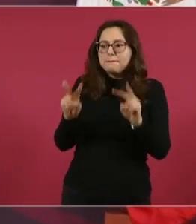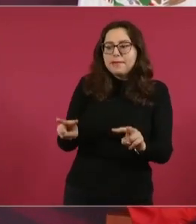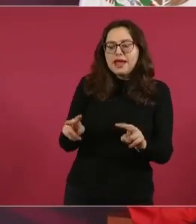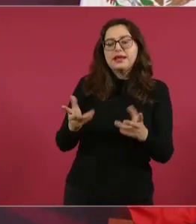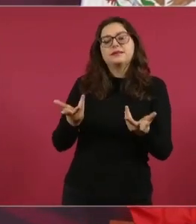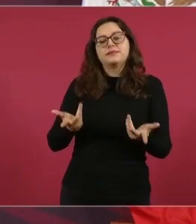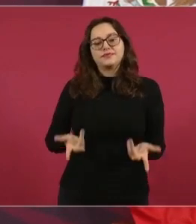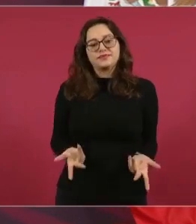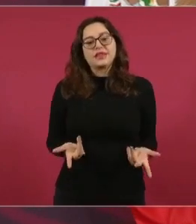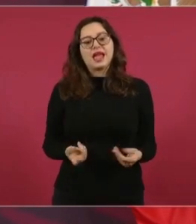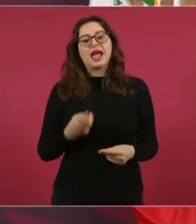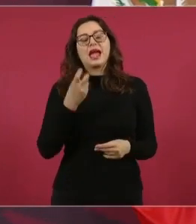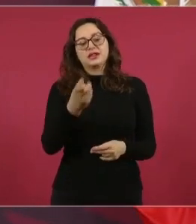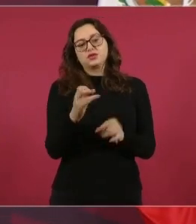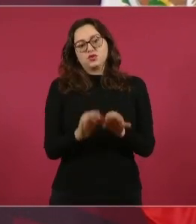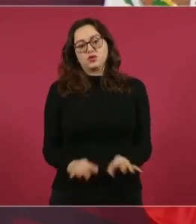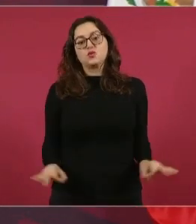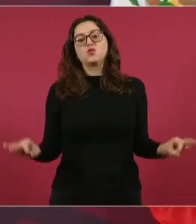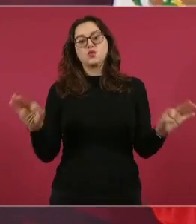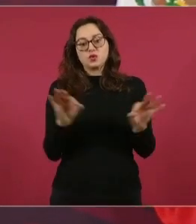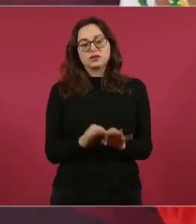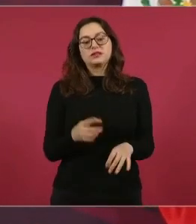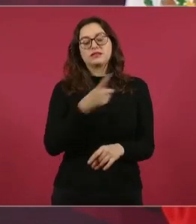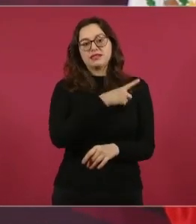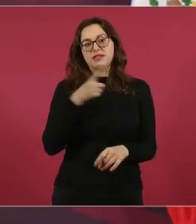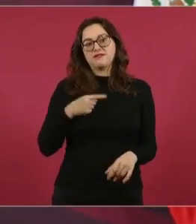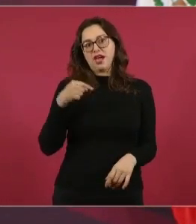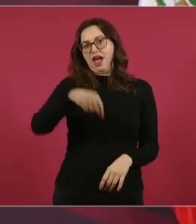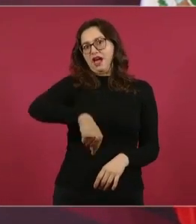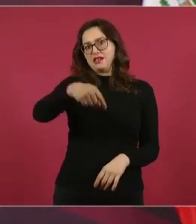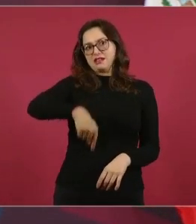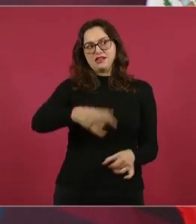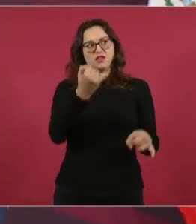se conoce de muchas partes.